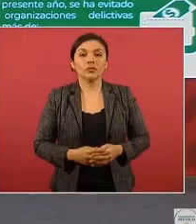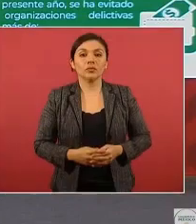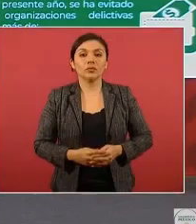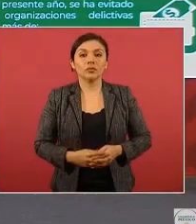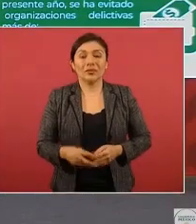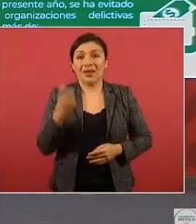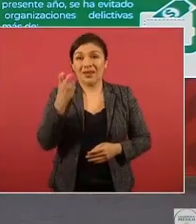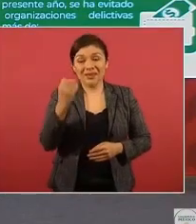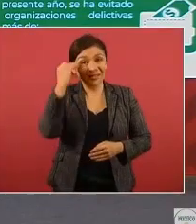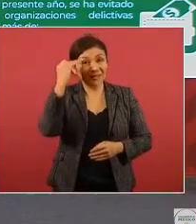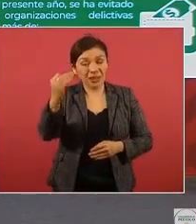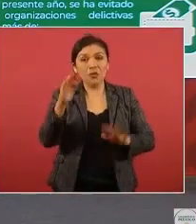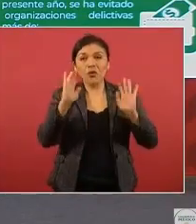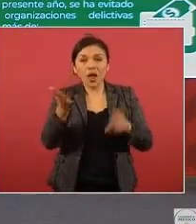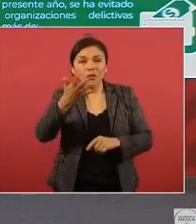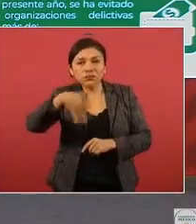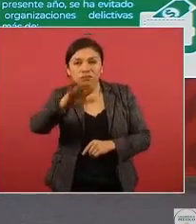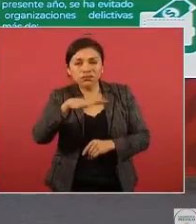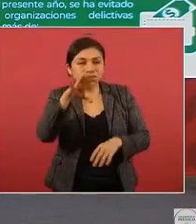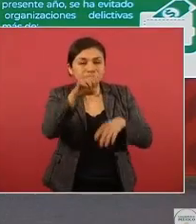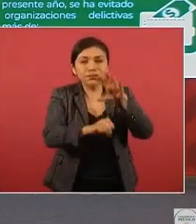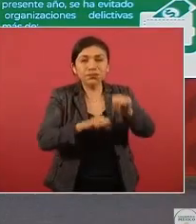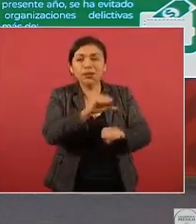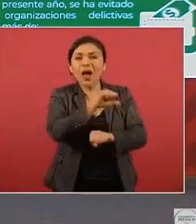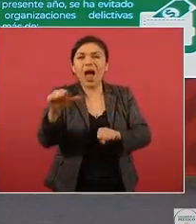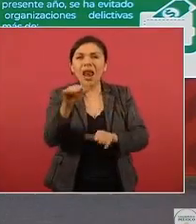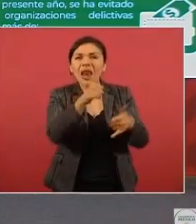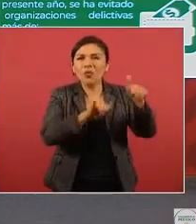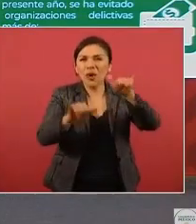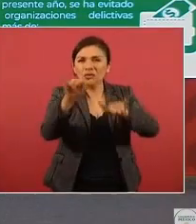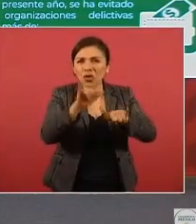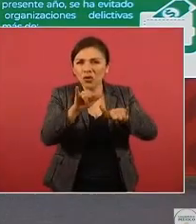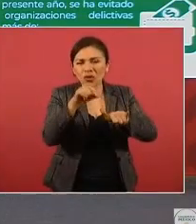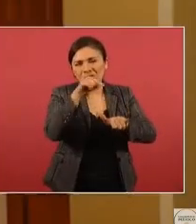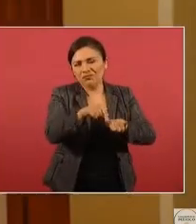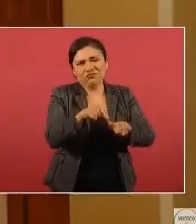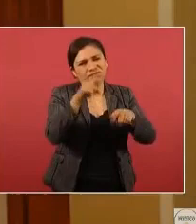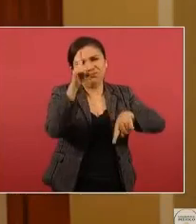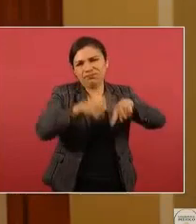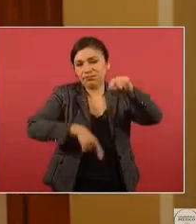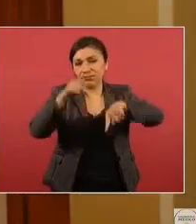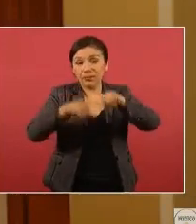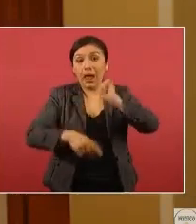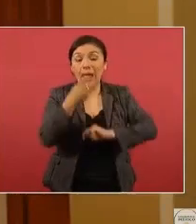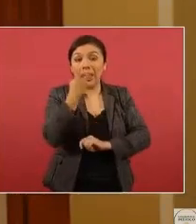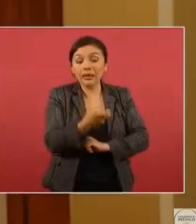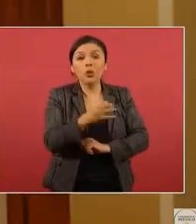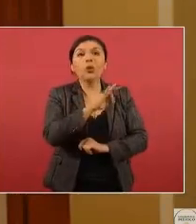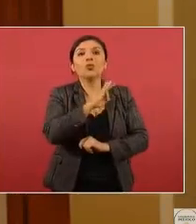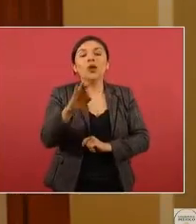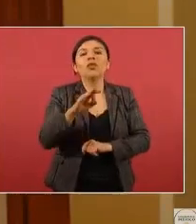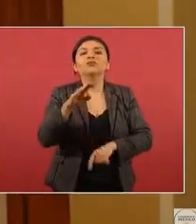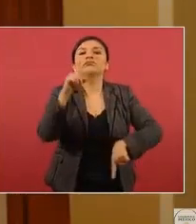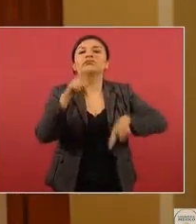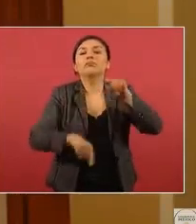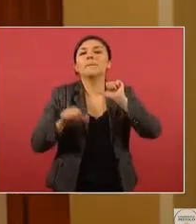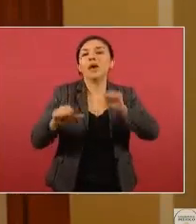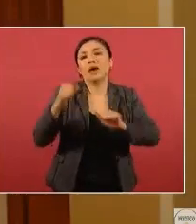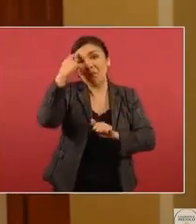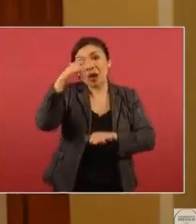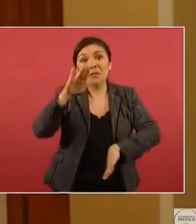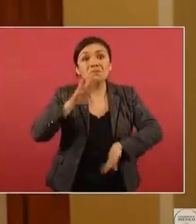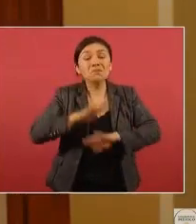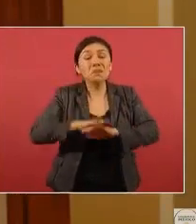localización y destrucción de los laboratorios evitamos que la delincuencia obtuviera